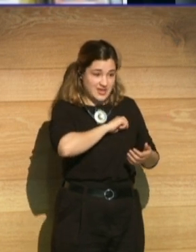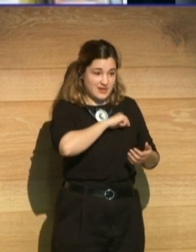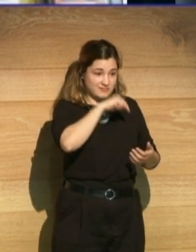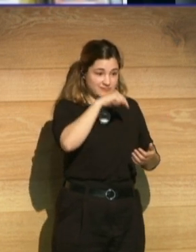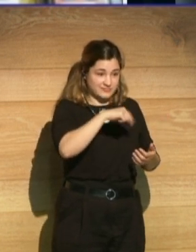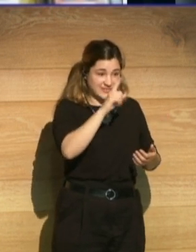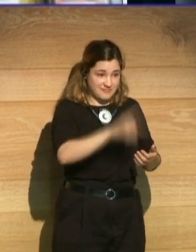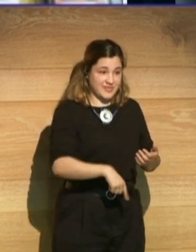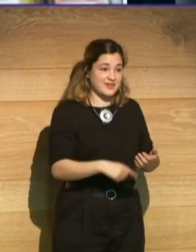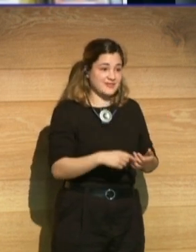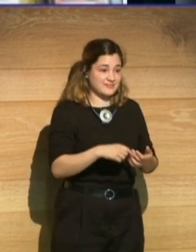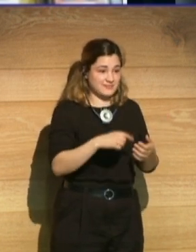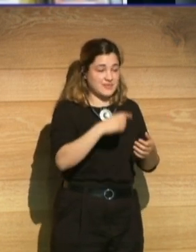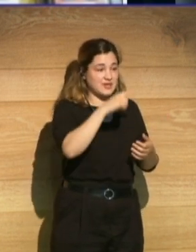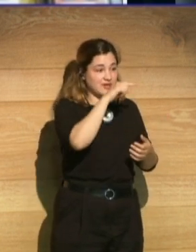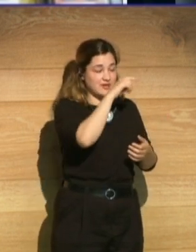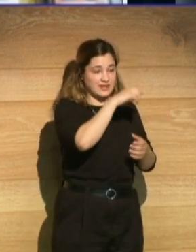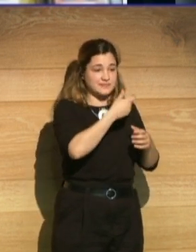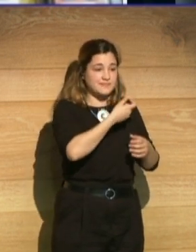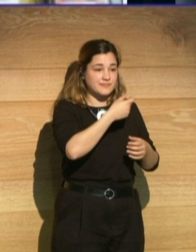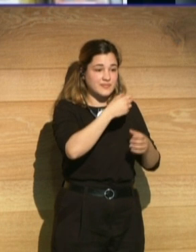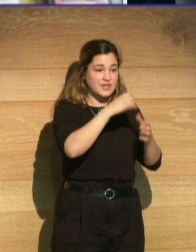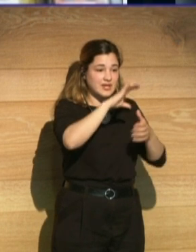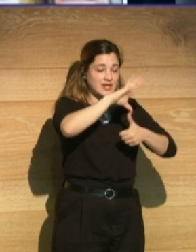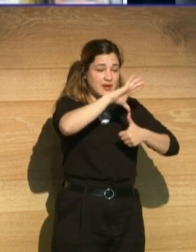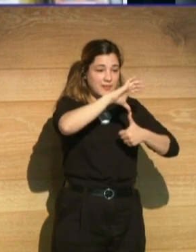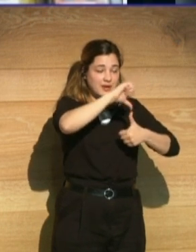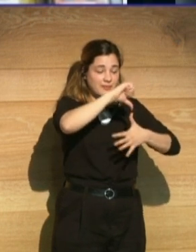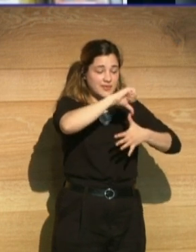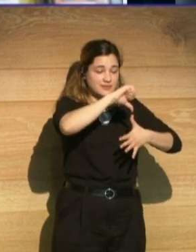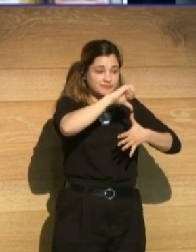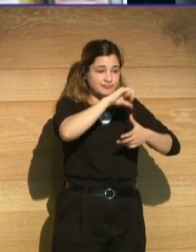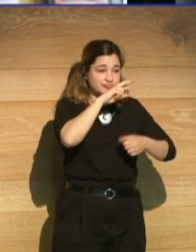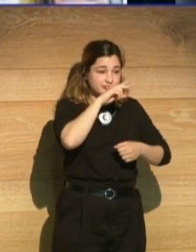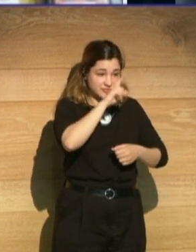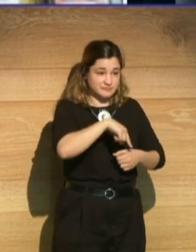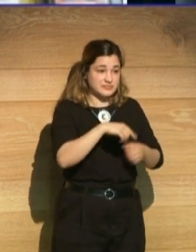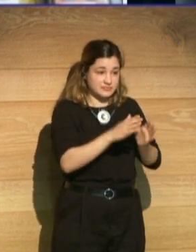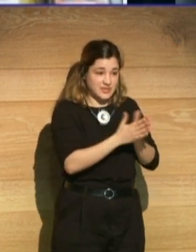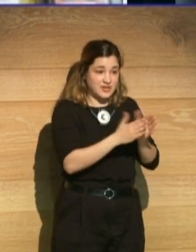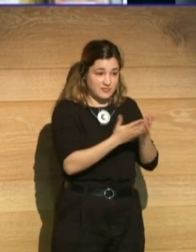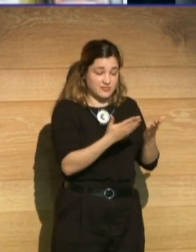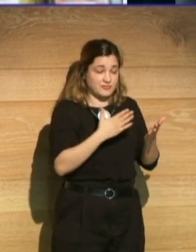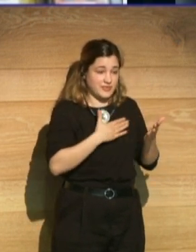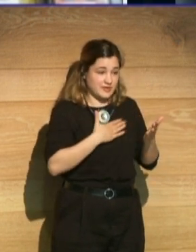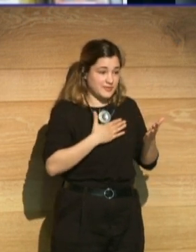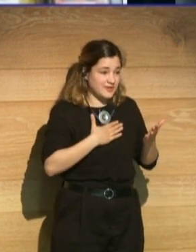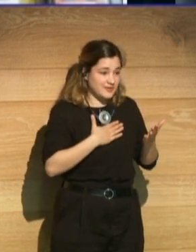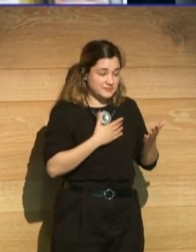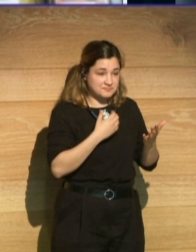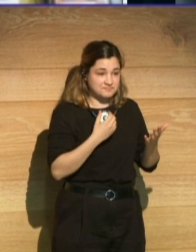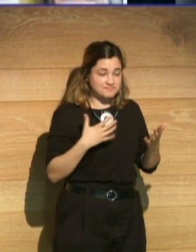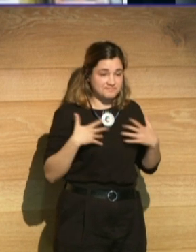países hispanohablantes, en América Latina también. Estoy encantado porque para mí es como una restitución,